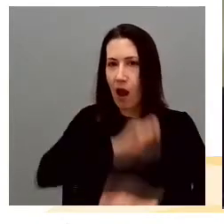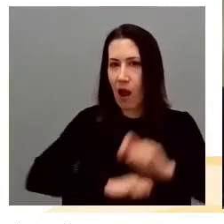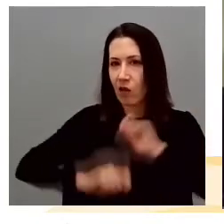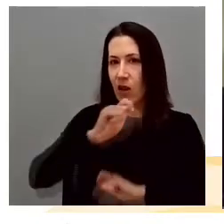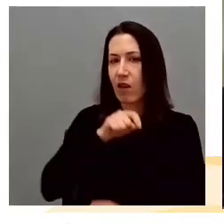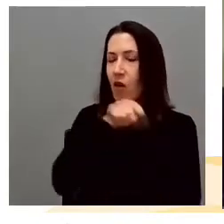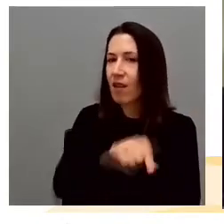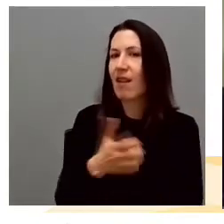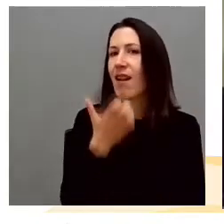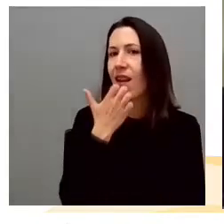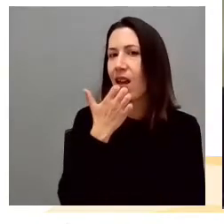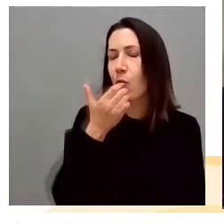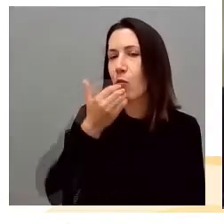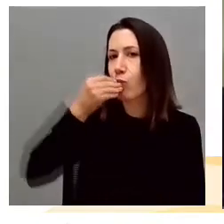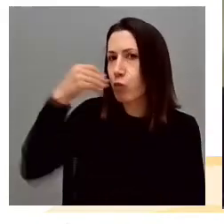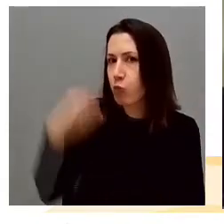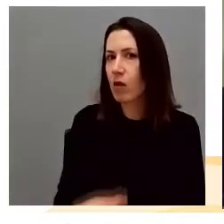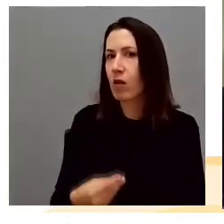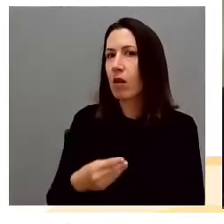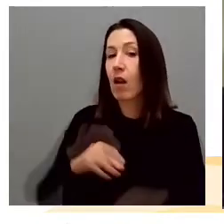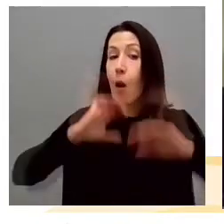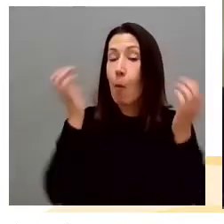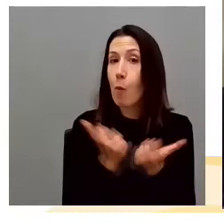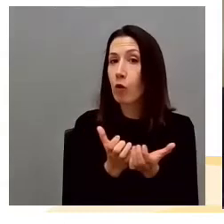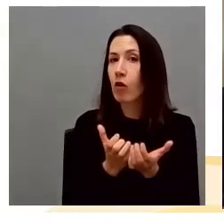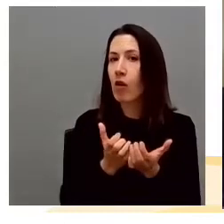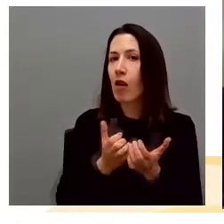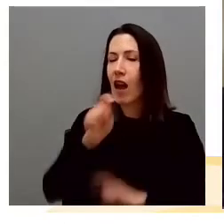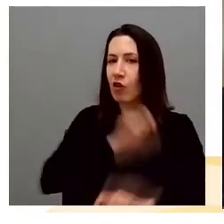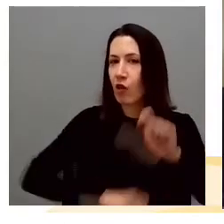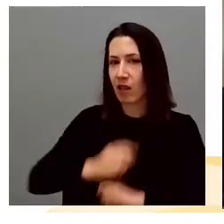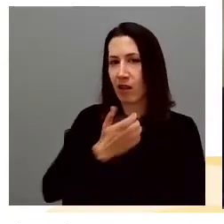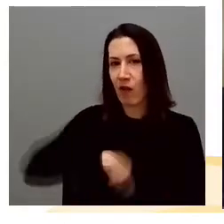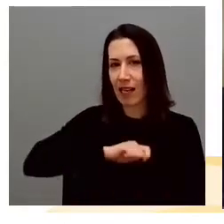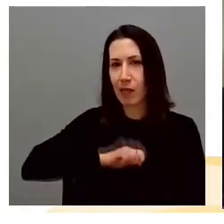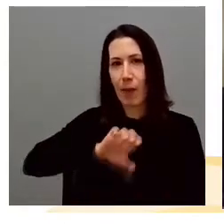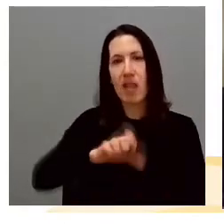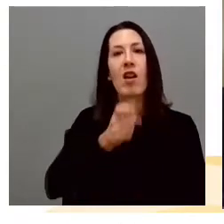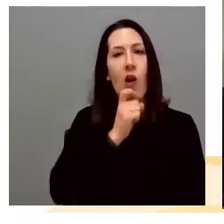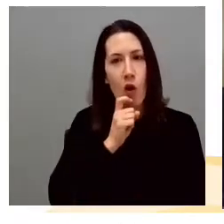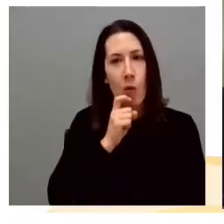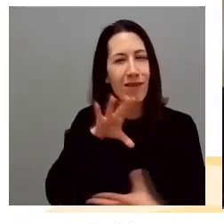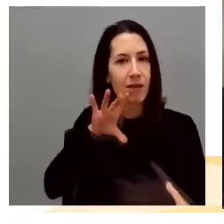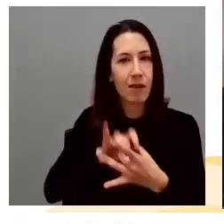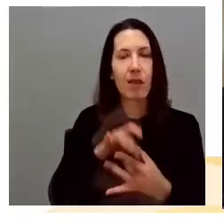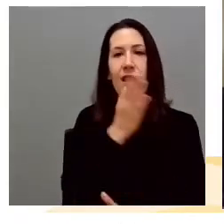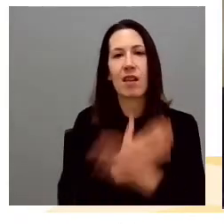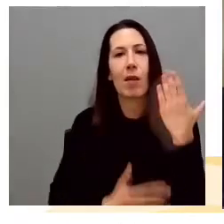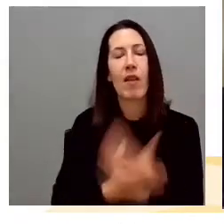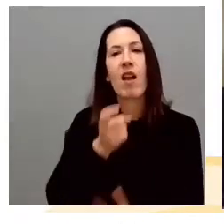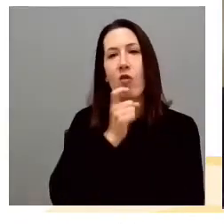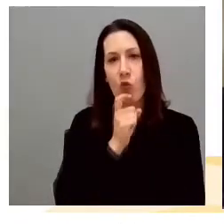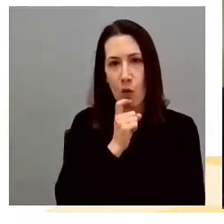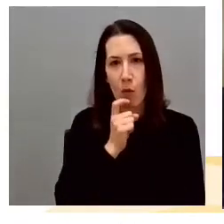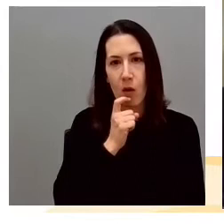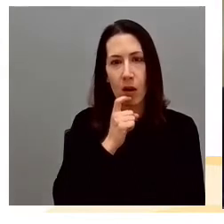ejemplo de el mundo asociativo en nuestro país, en el mundo de la discapacidad, y desde luego